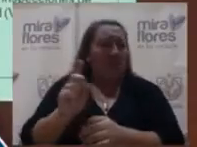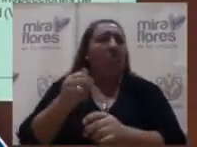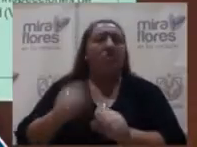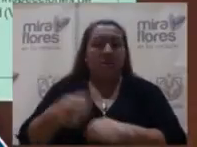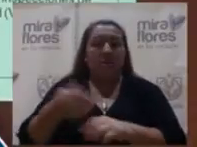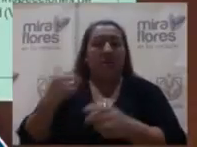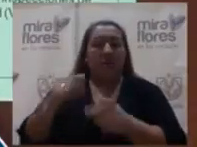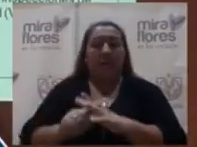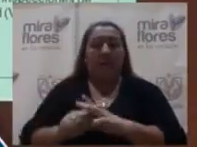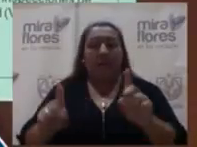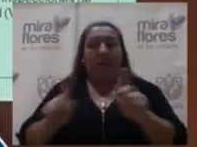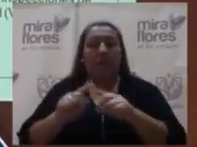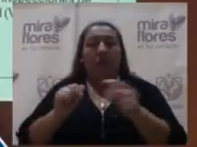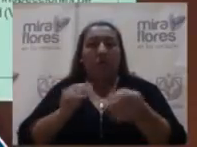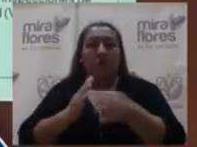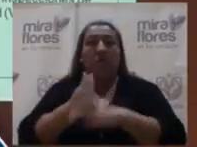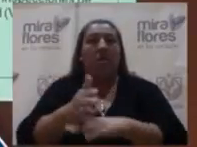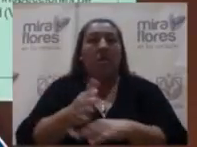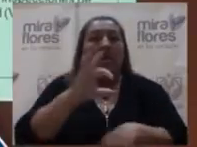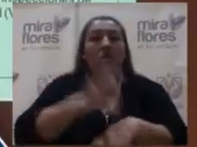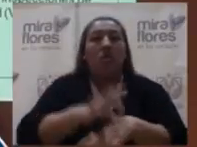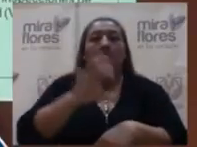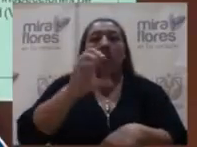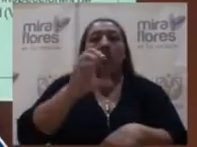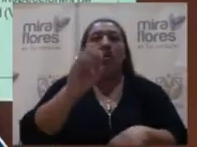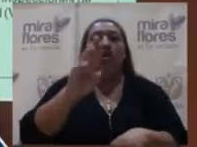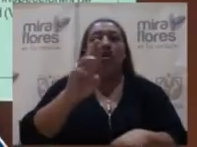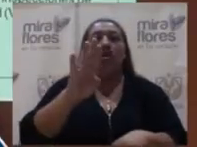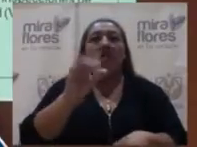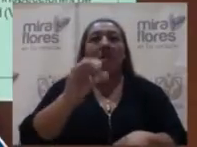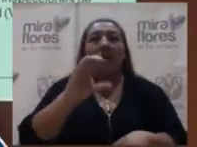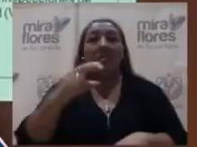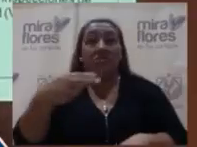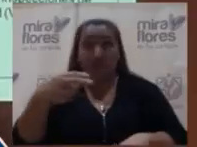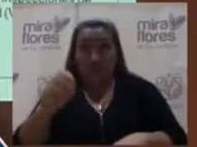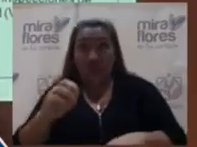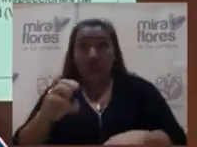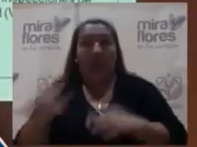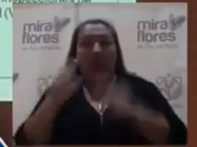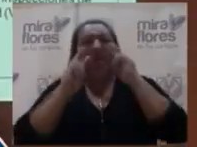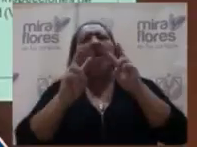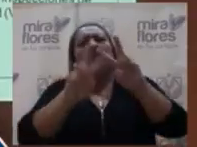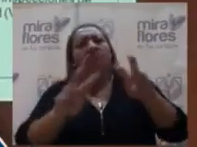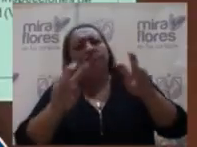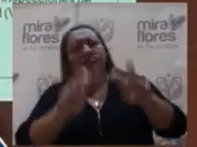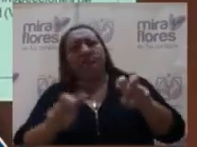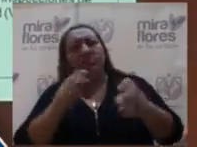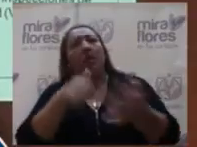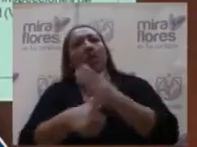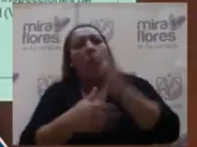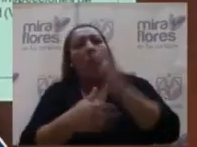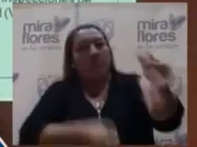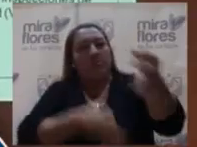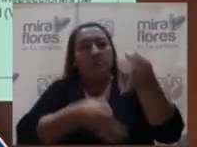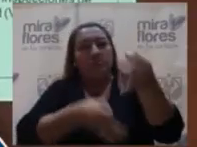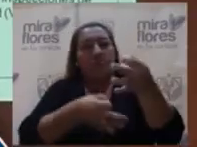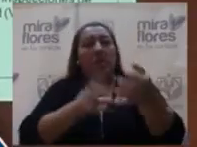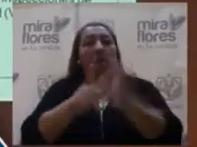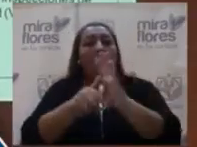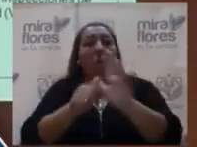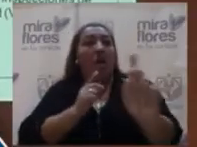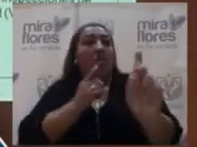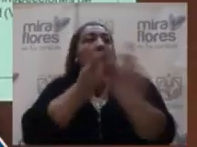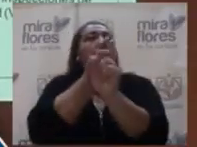a raíz de la entrada de la doctora Corbacho, se empieza a hacer una revisión física de los expedientes para poder evaluar